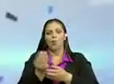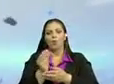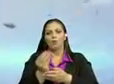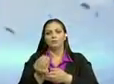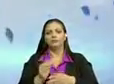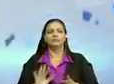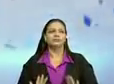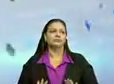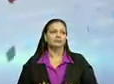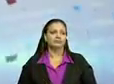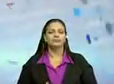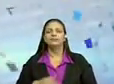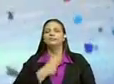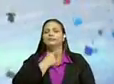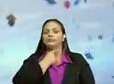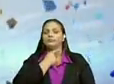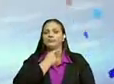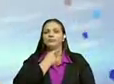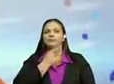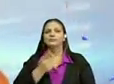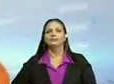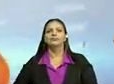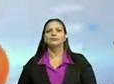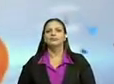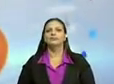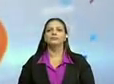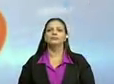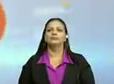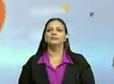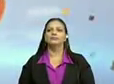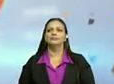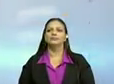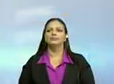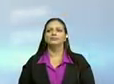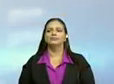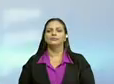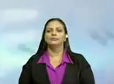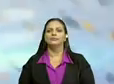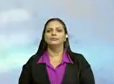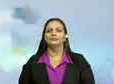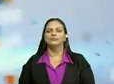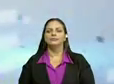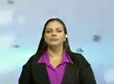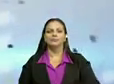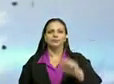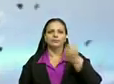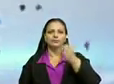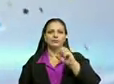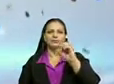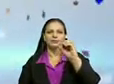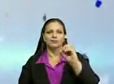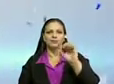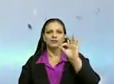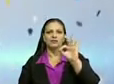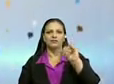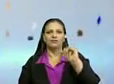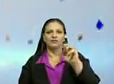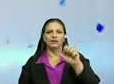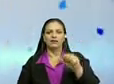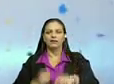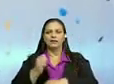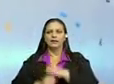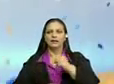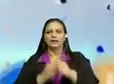bien. Sofía Osorio. 17 años, ella es quiteña. Un